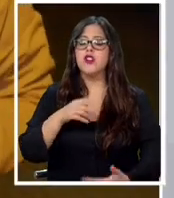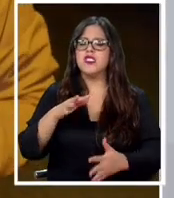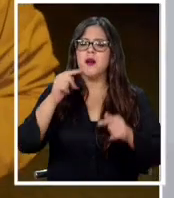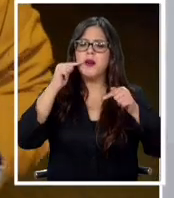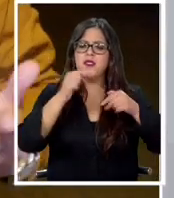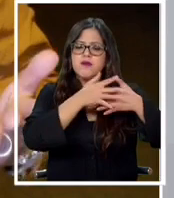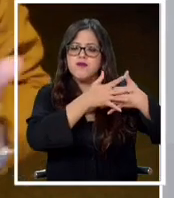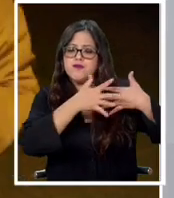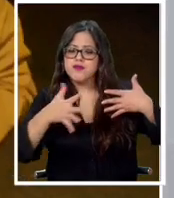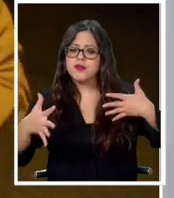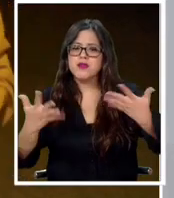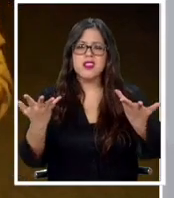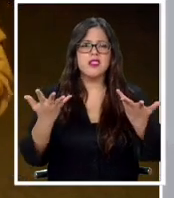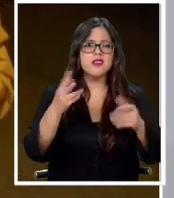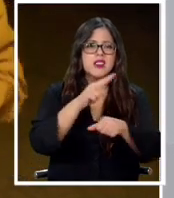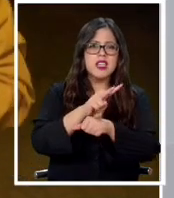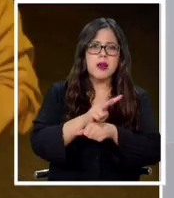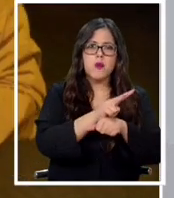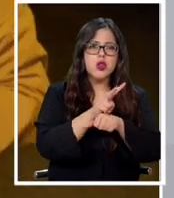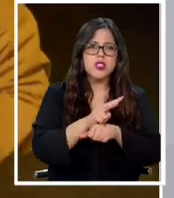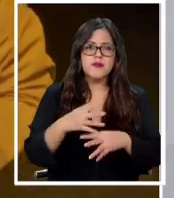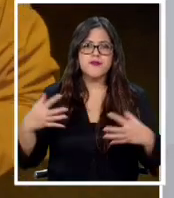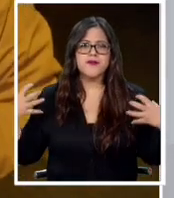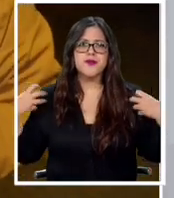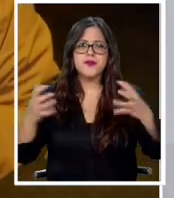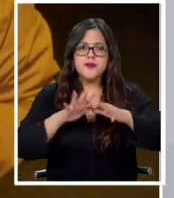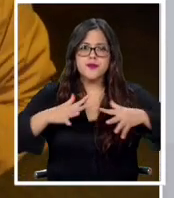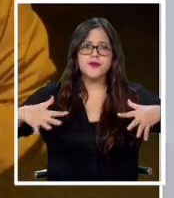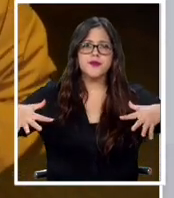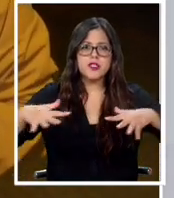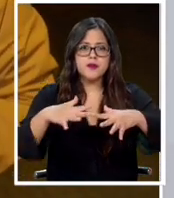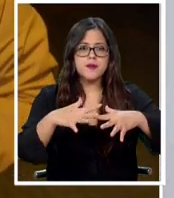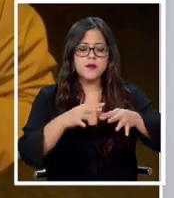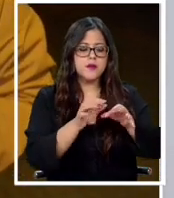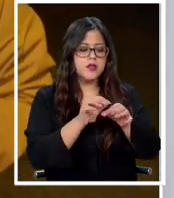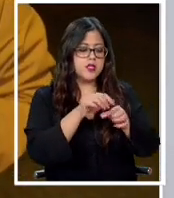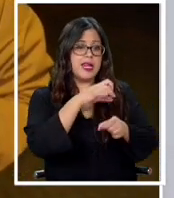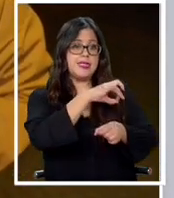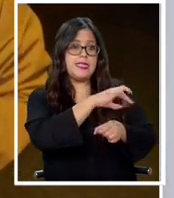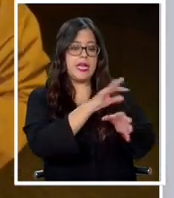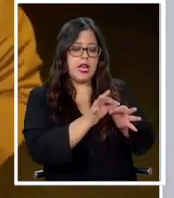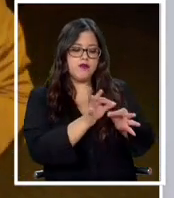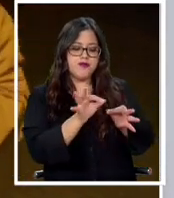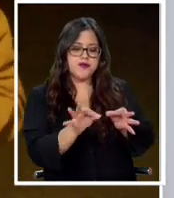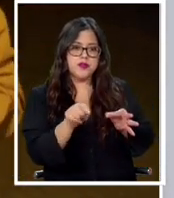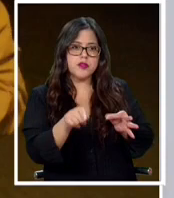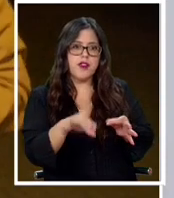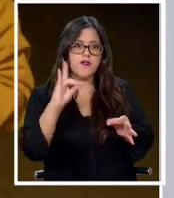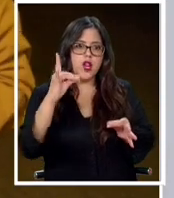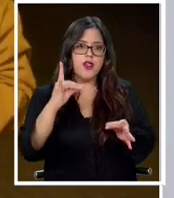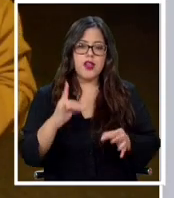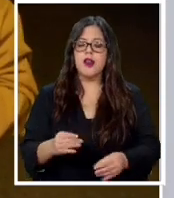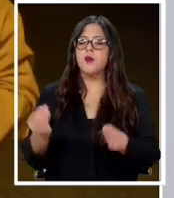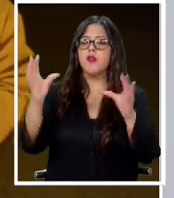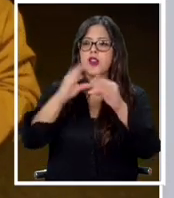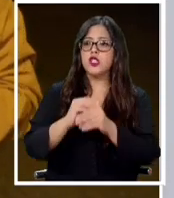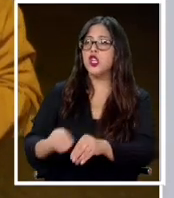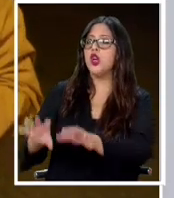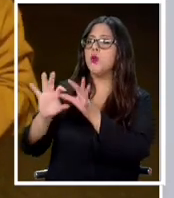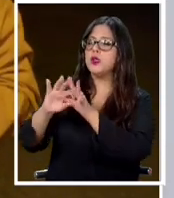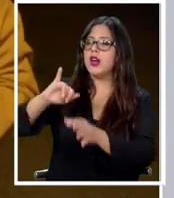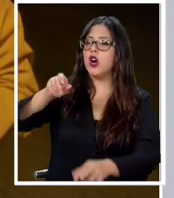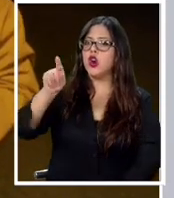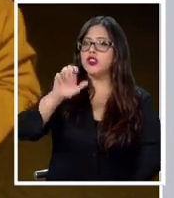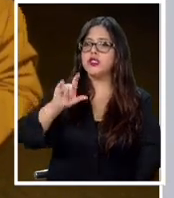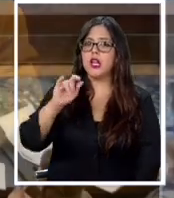aquí en adelante cuál va a ser la administración que va a tener este río que cruza chile y bolivia muy buenas noches con su luis perez ese desde el área